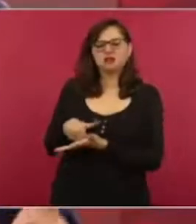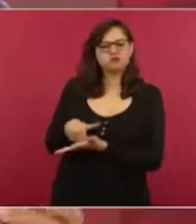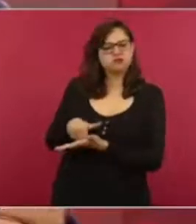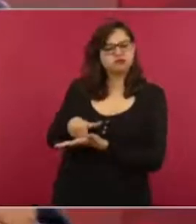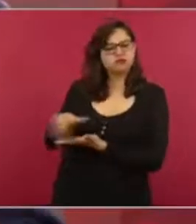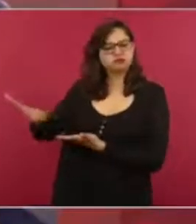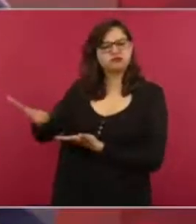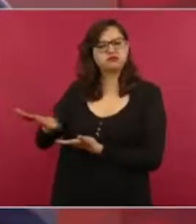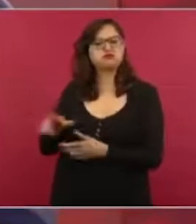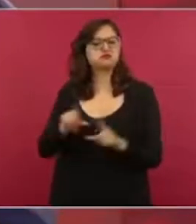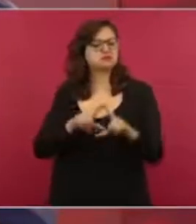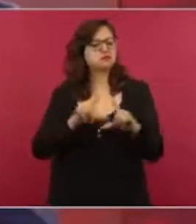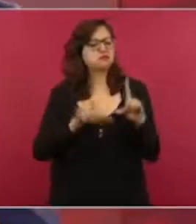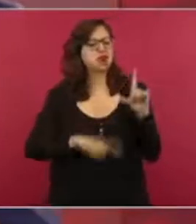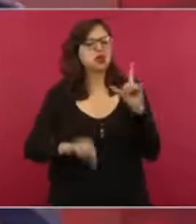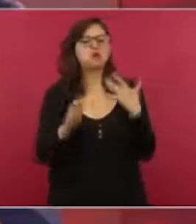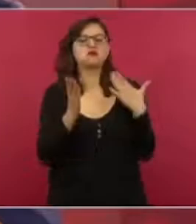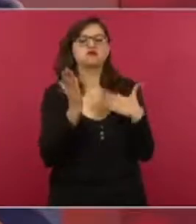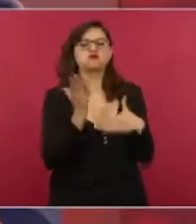Imagínense.